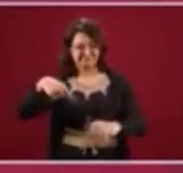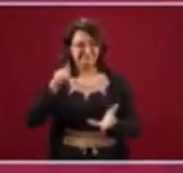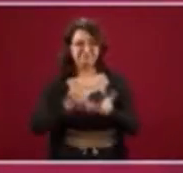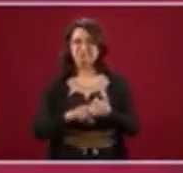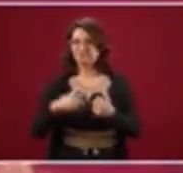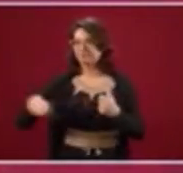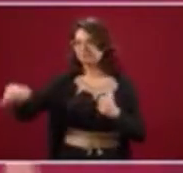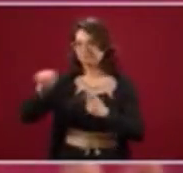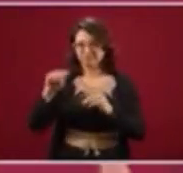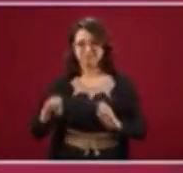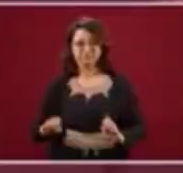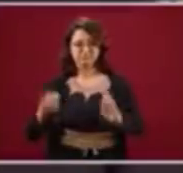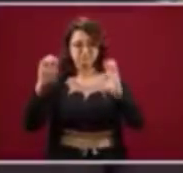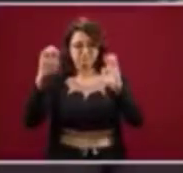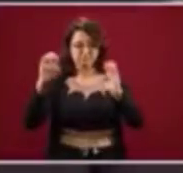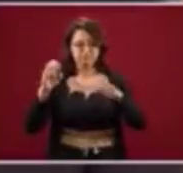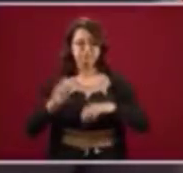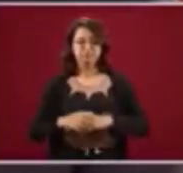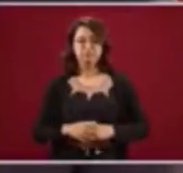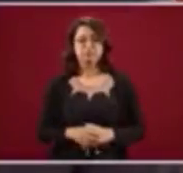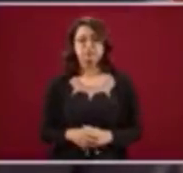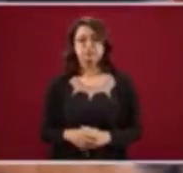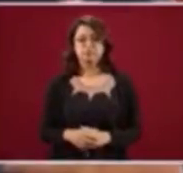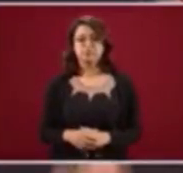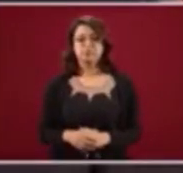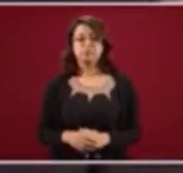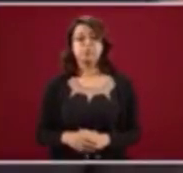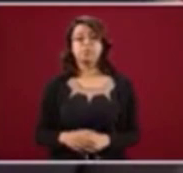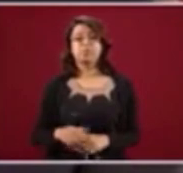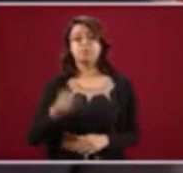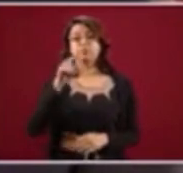se conoce como el patio